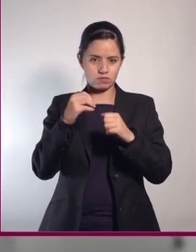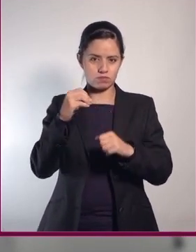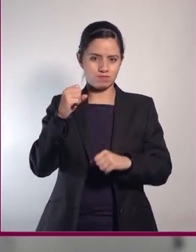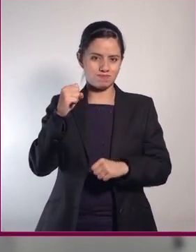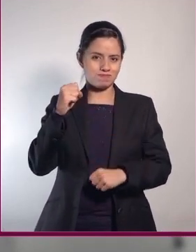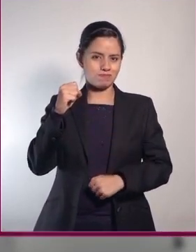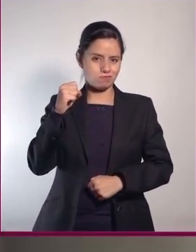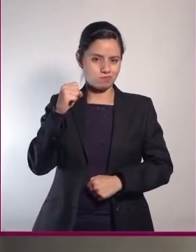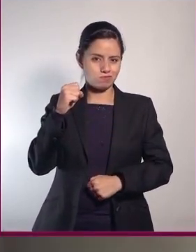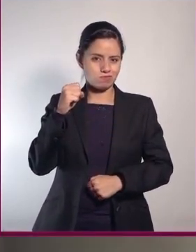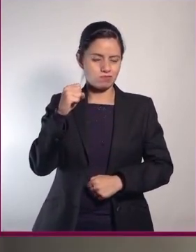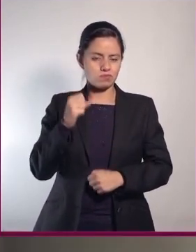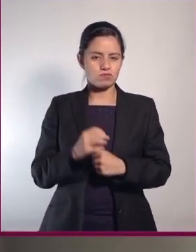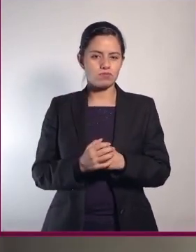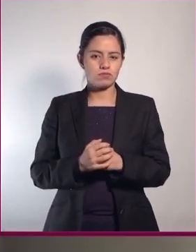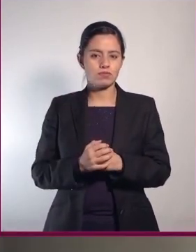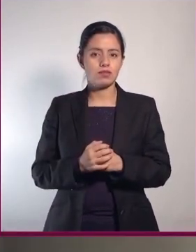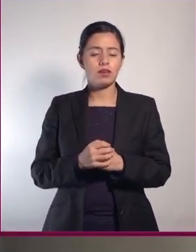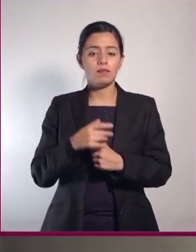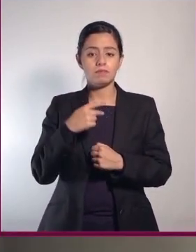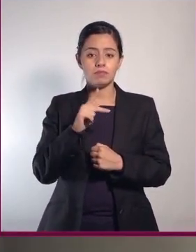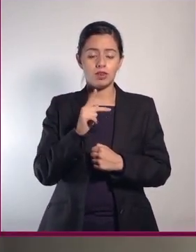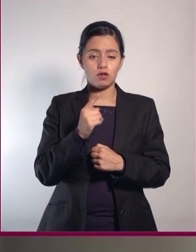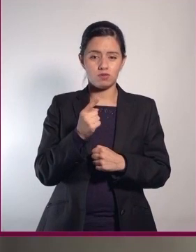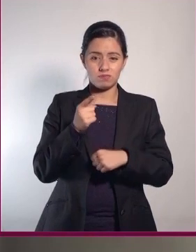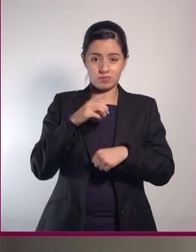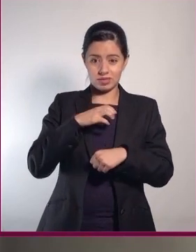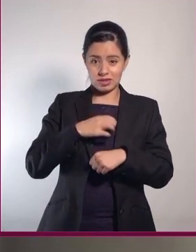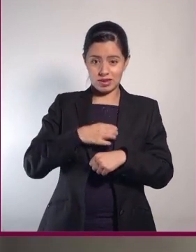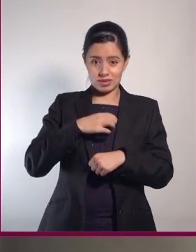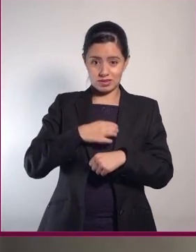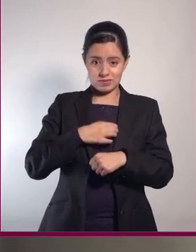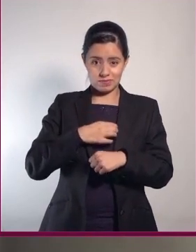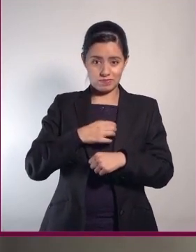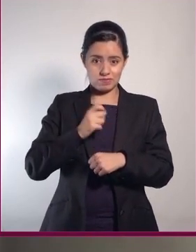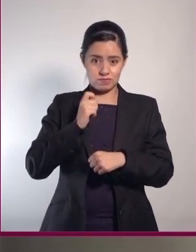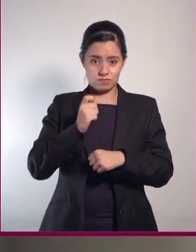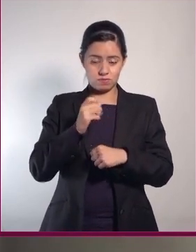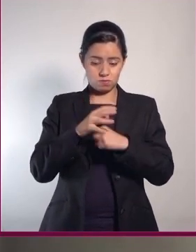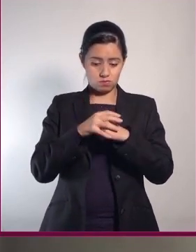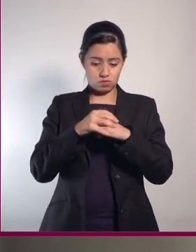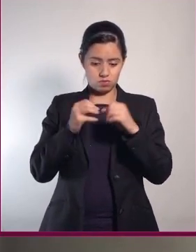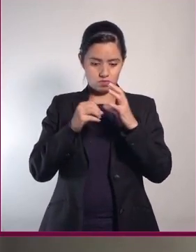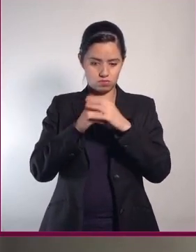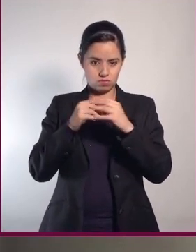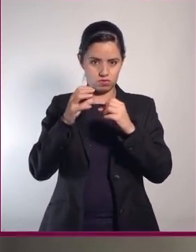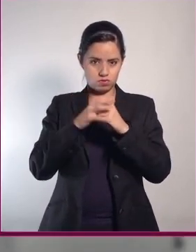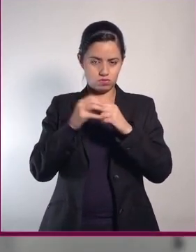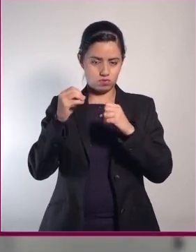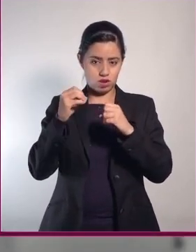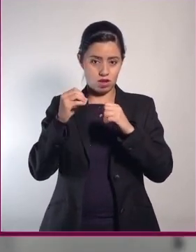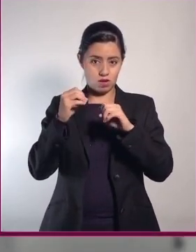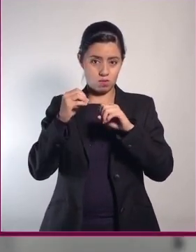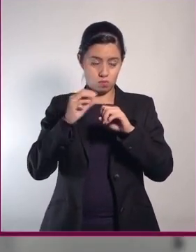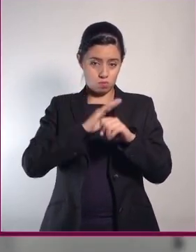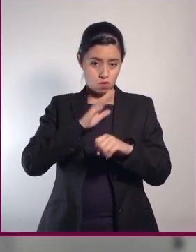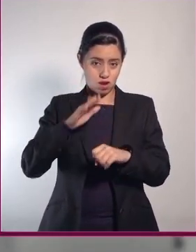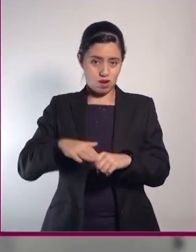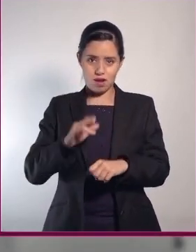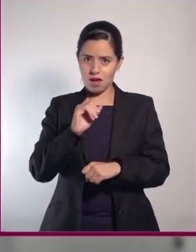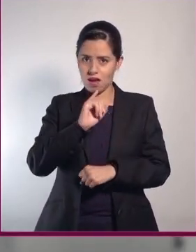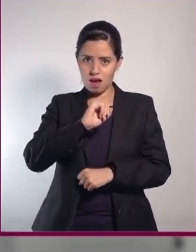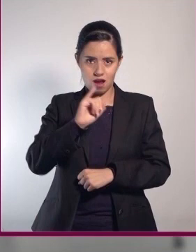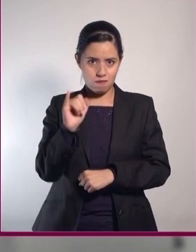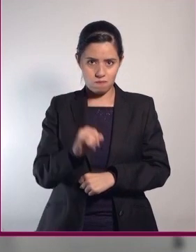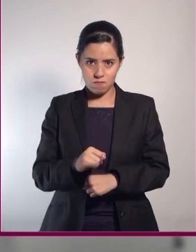nuevas células. Pero una célula cancerosa no puede dejar de crecer ni de multiplicarse. La mutación